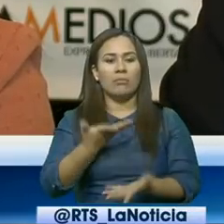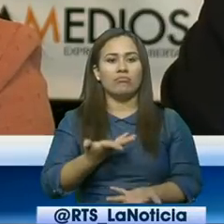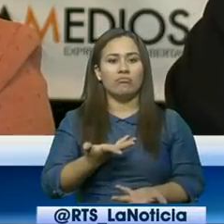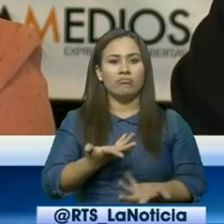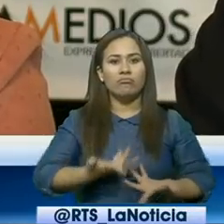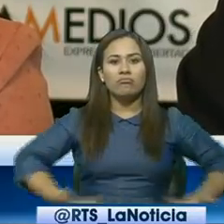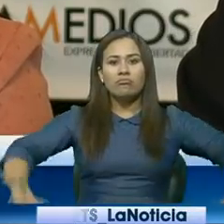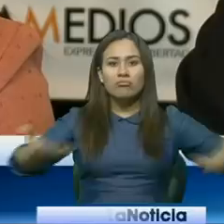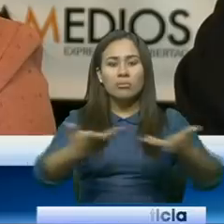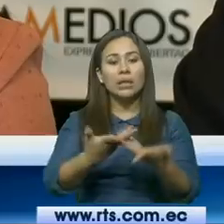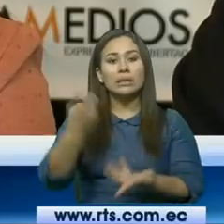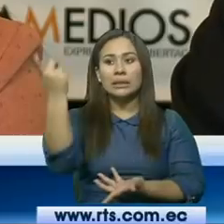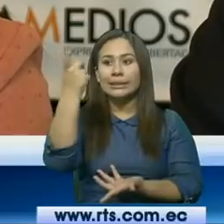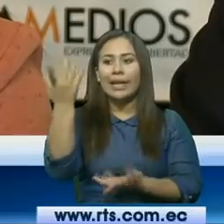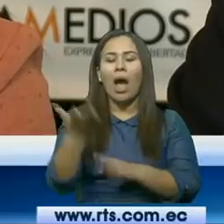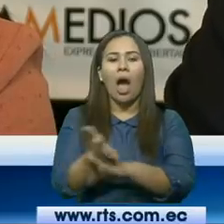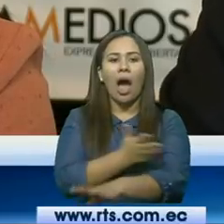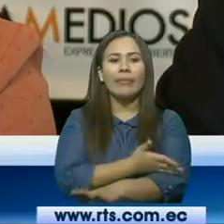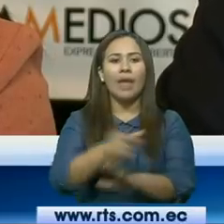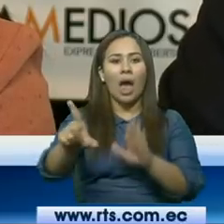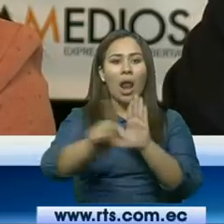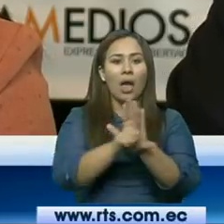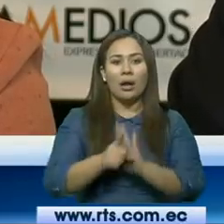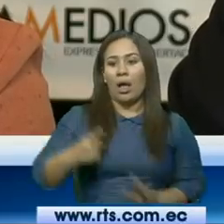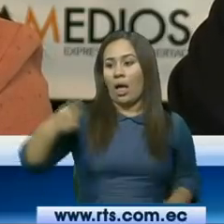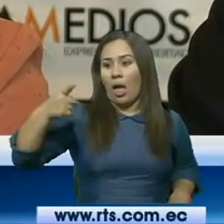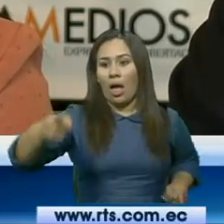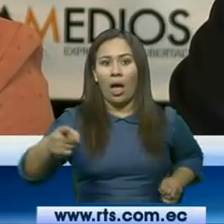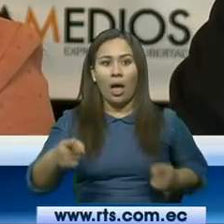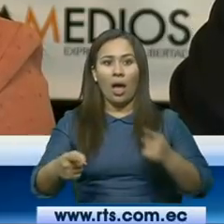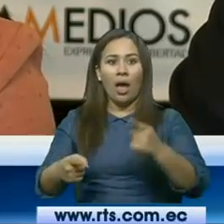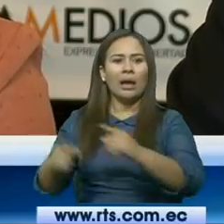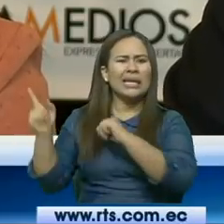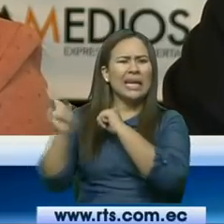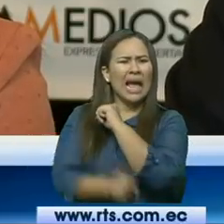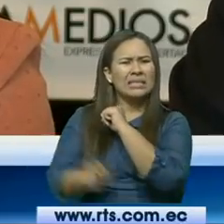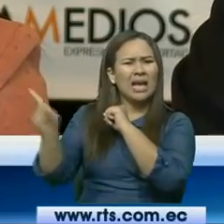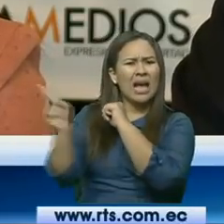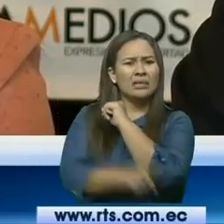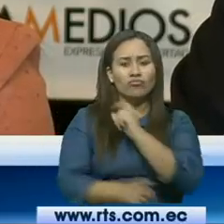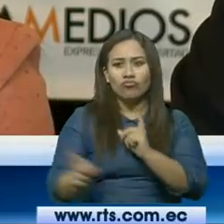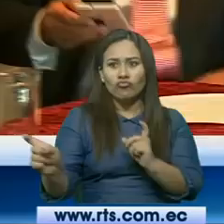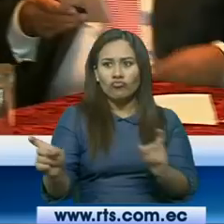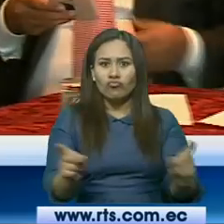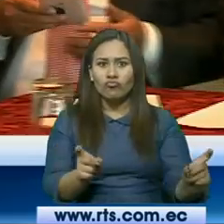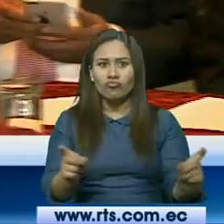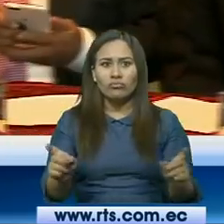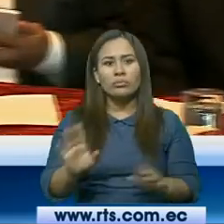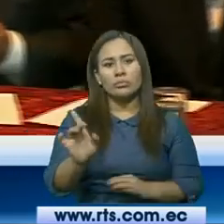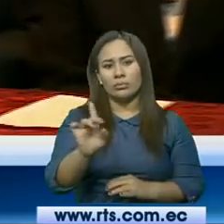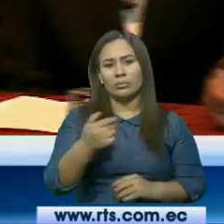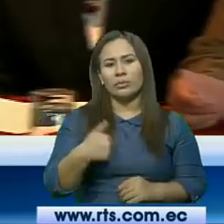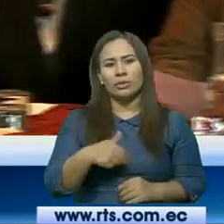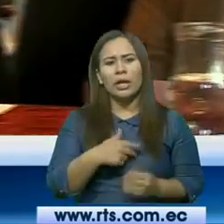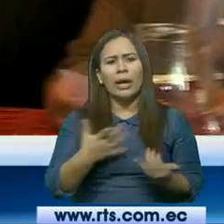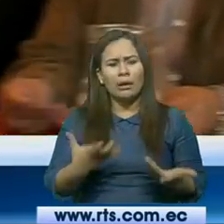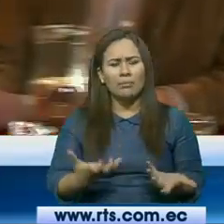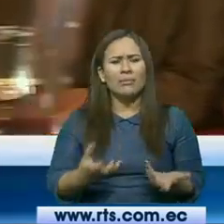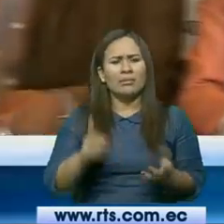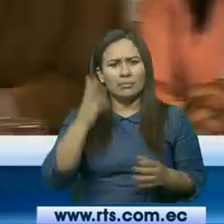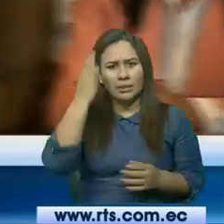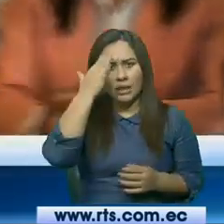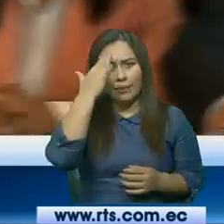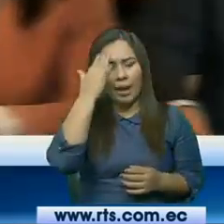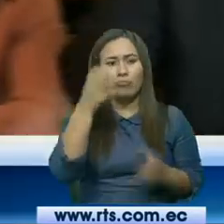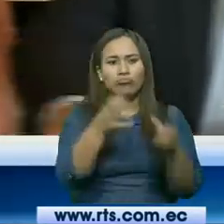superar el viejo esquema de una ley elaborada para castigar y disciplinar el grupo lo integran representantes de la sociedad civil